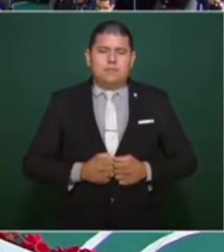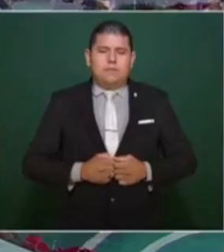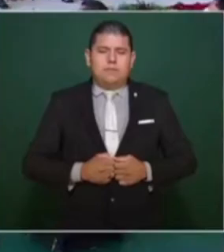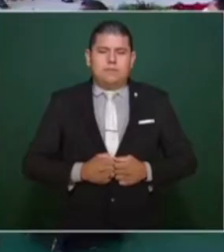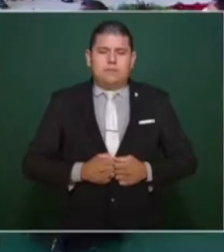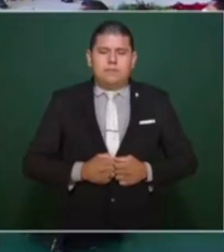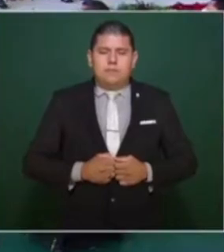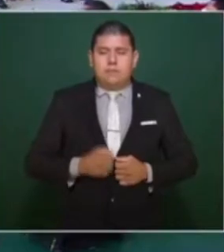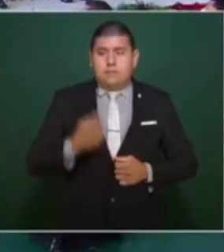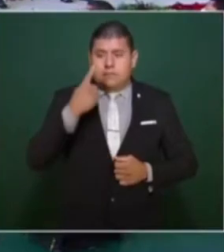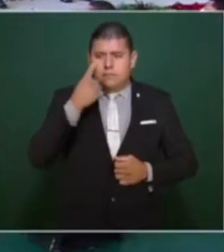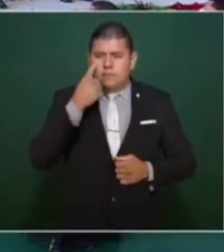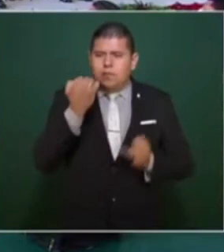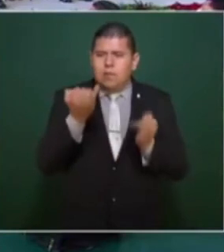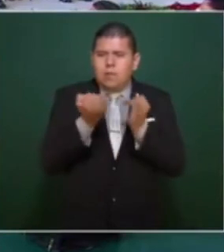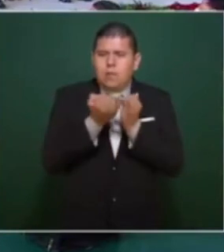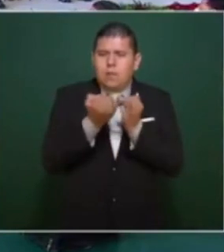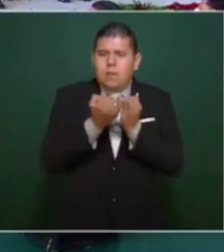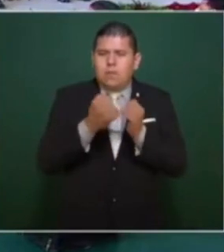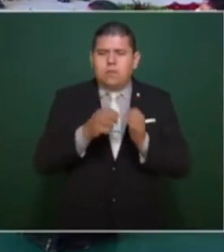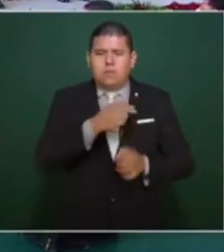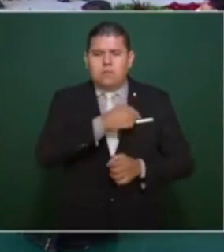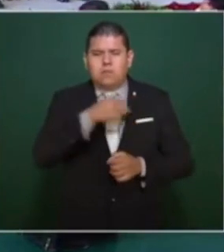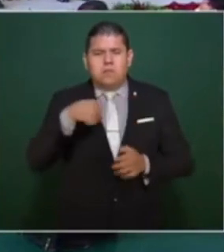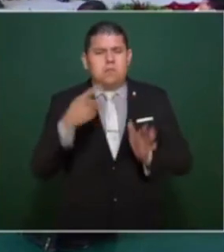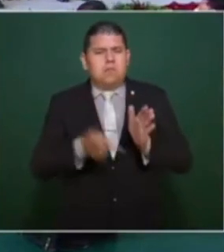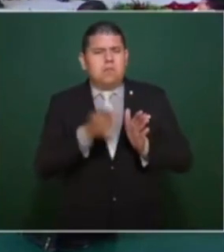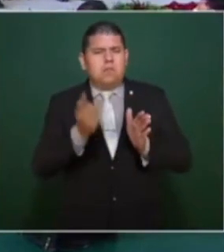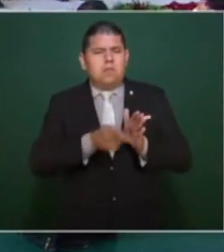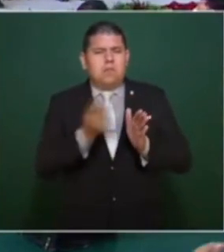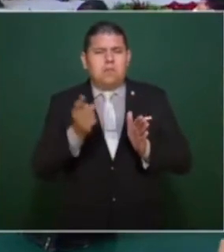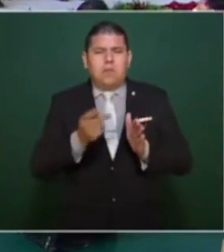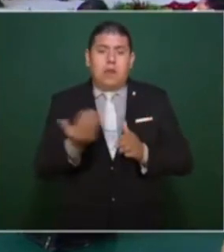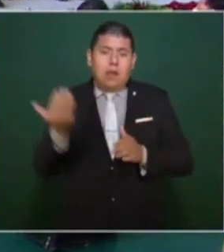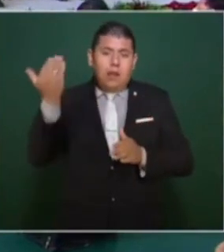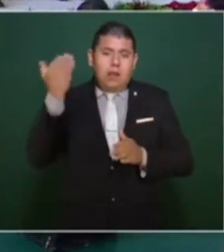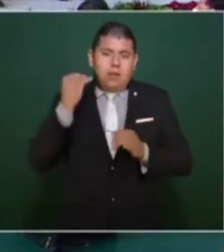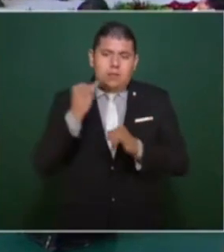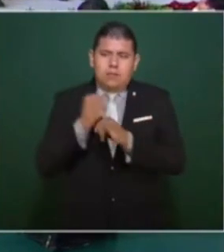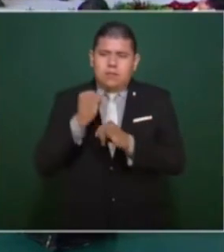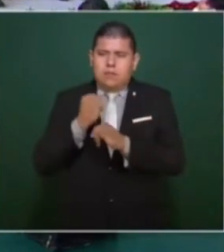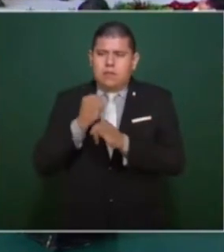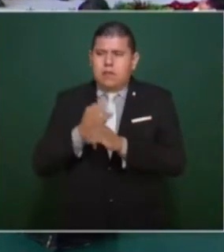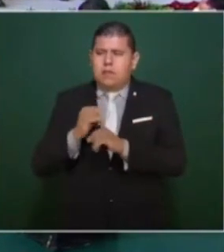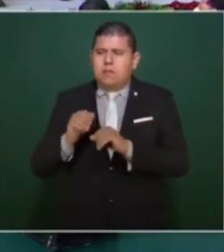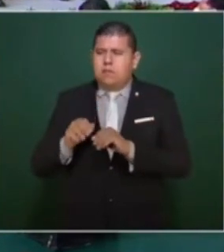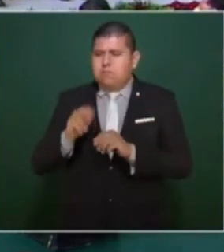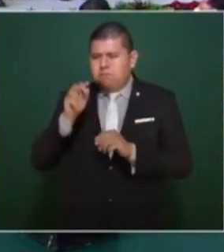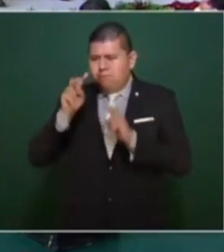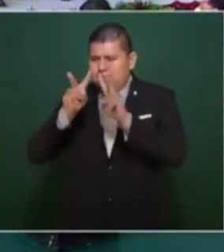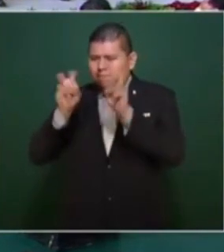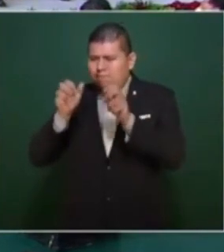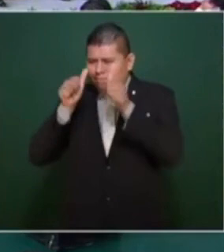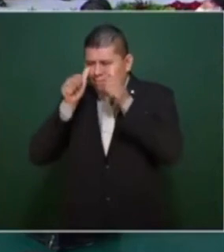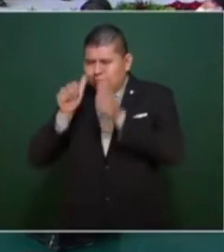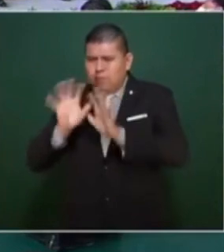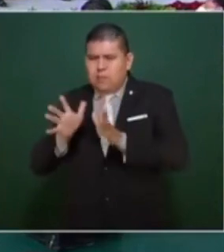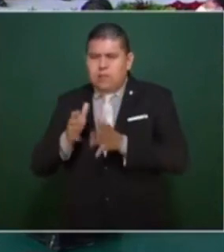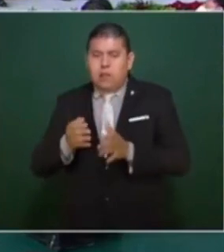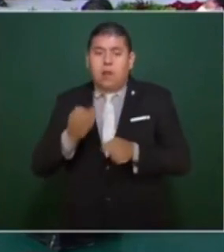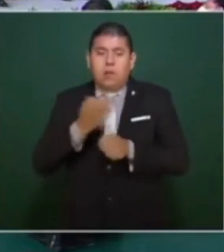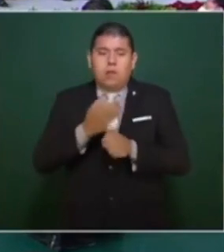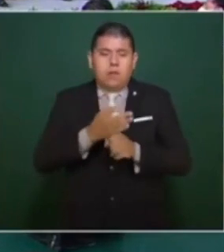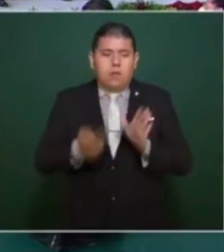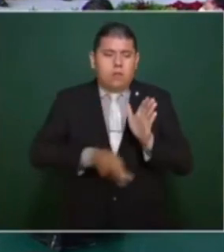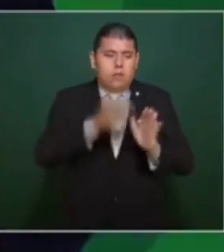¿Por qué también repetimos aquí si ya salió en las redes sociales? Bueno, porque mucha gente no tiene